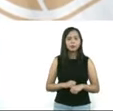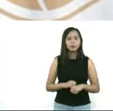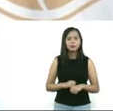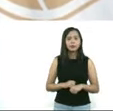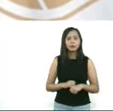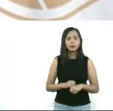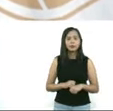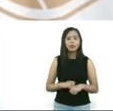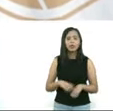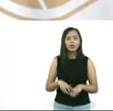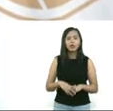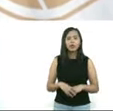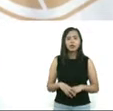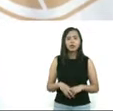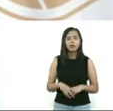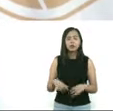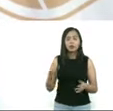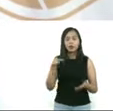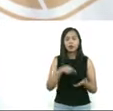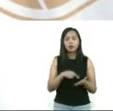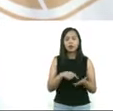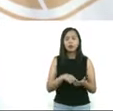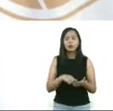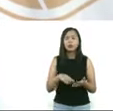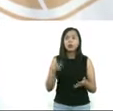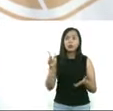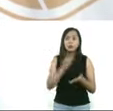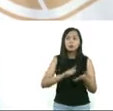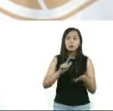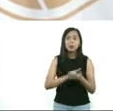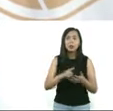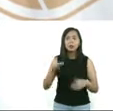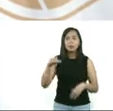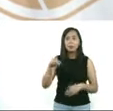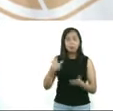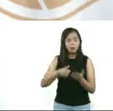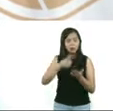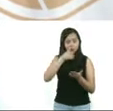ponen a consulta la legalización de la marihuana,